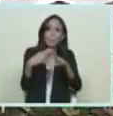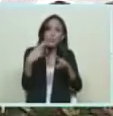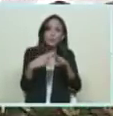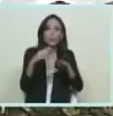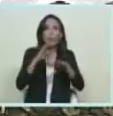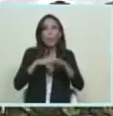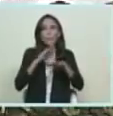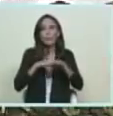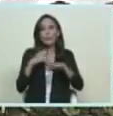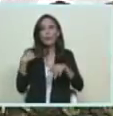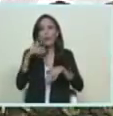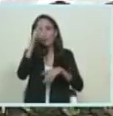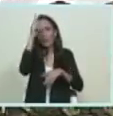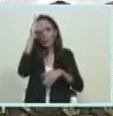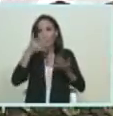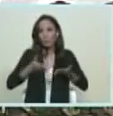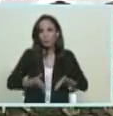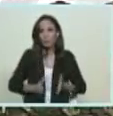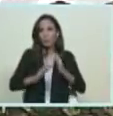Nacido en Sabana Alta, Falcón.